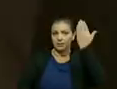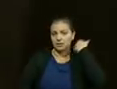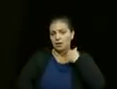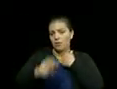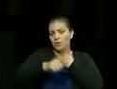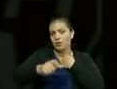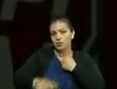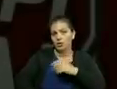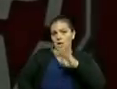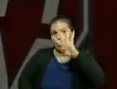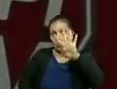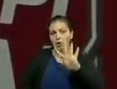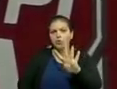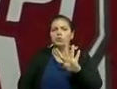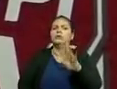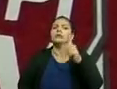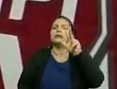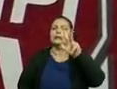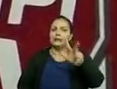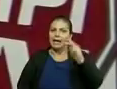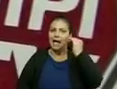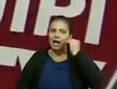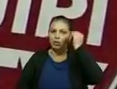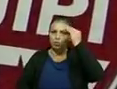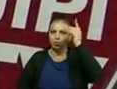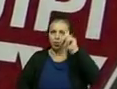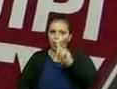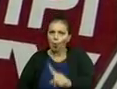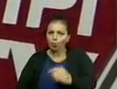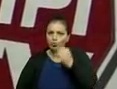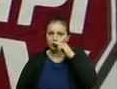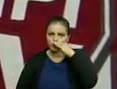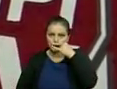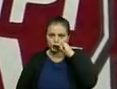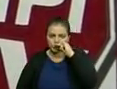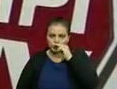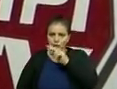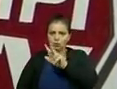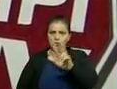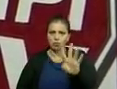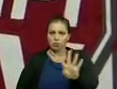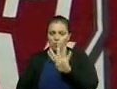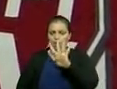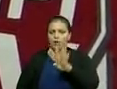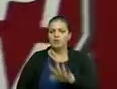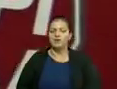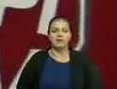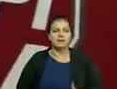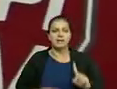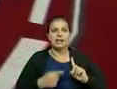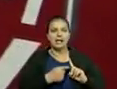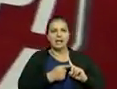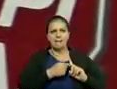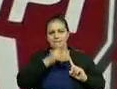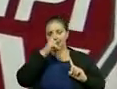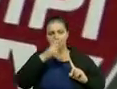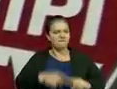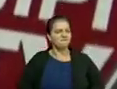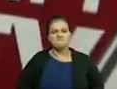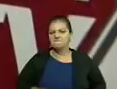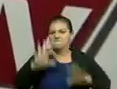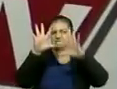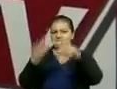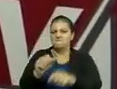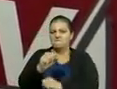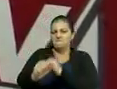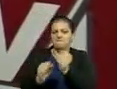muerte. Nos llevaron hacia la parte de atrás, nos amarraron de manos y pies y pues posteriormente empezaron a empacar